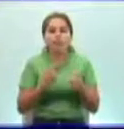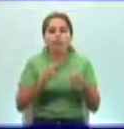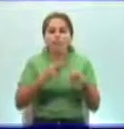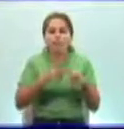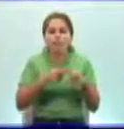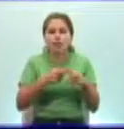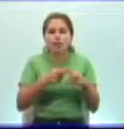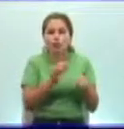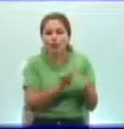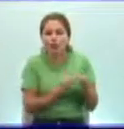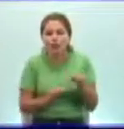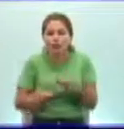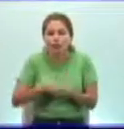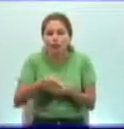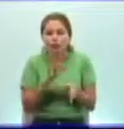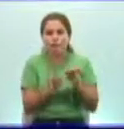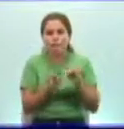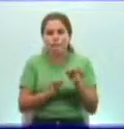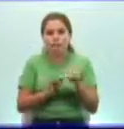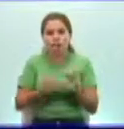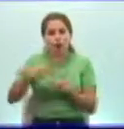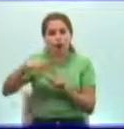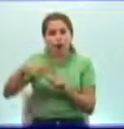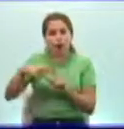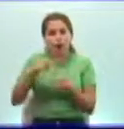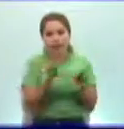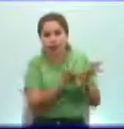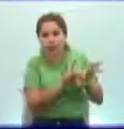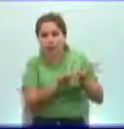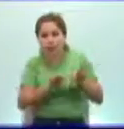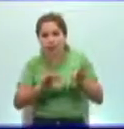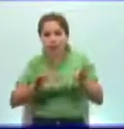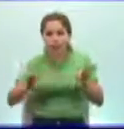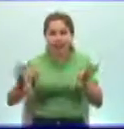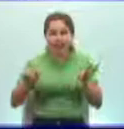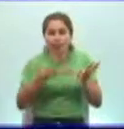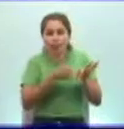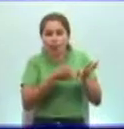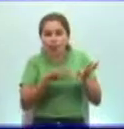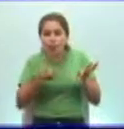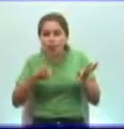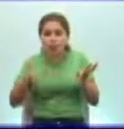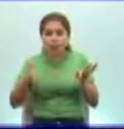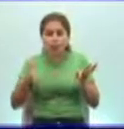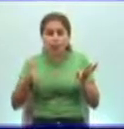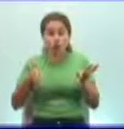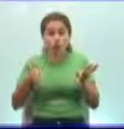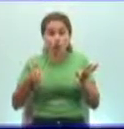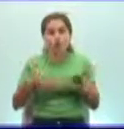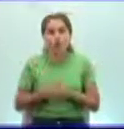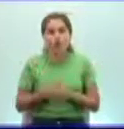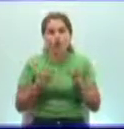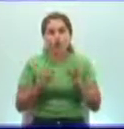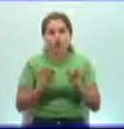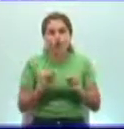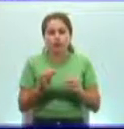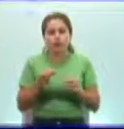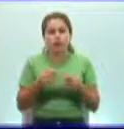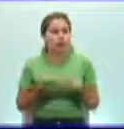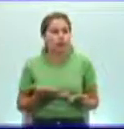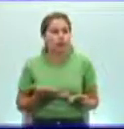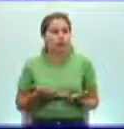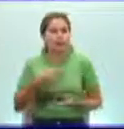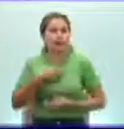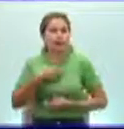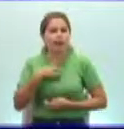la traslación de las partículas cargadas a través de las secciones transversales de un conductor. En este sentido, entonces, tenemos en